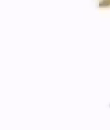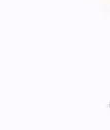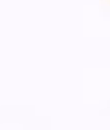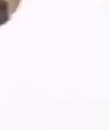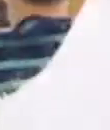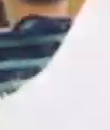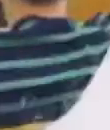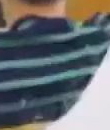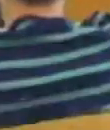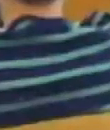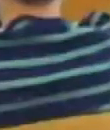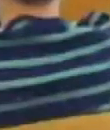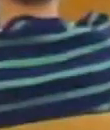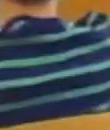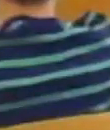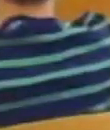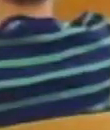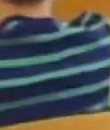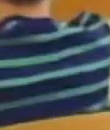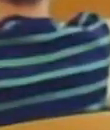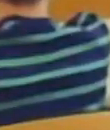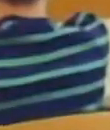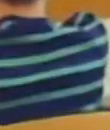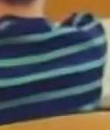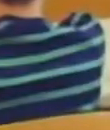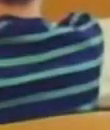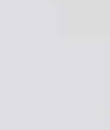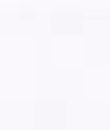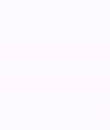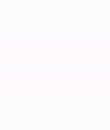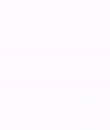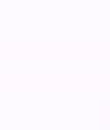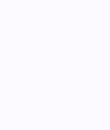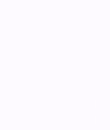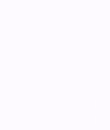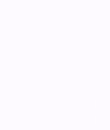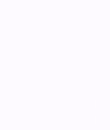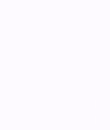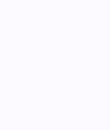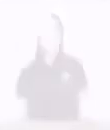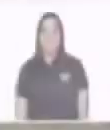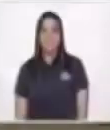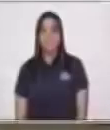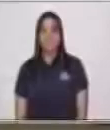A continuación, comunicación y lenguaje, segundo básico.